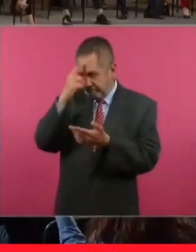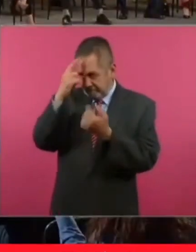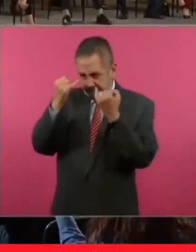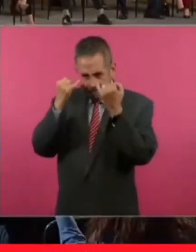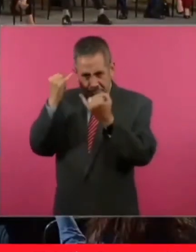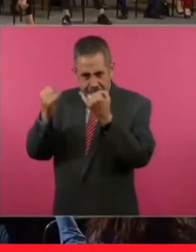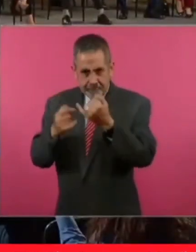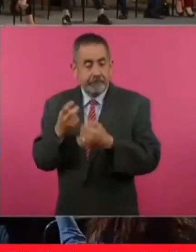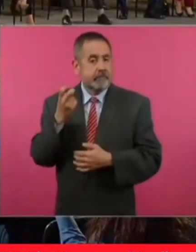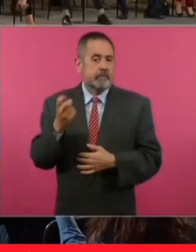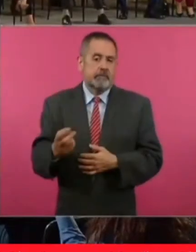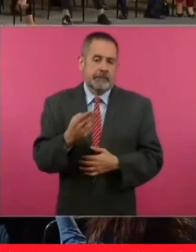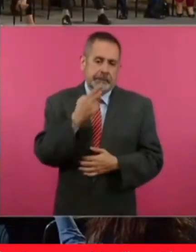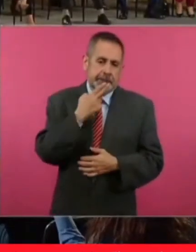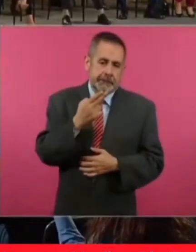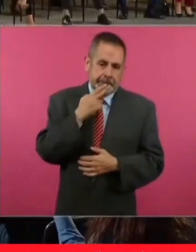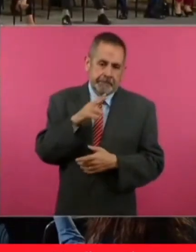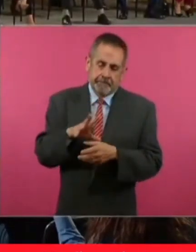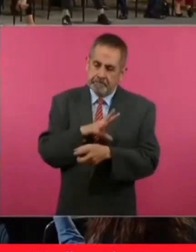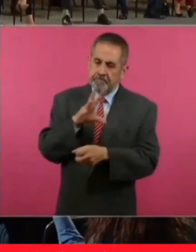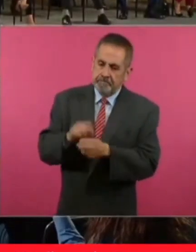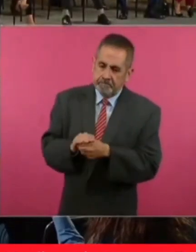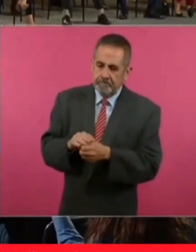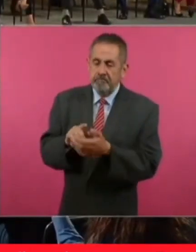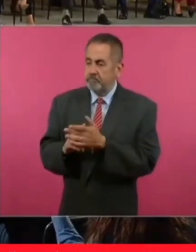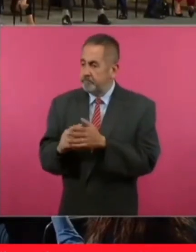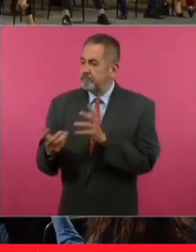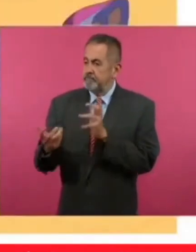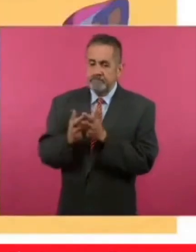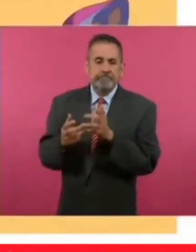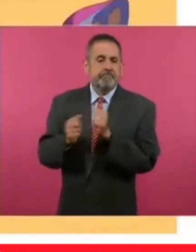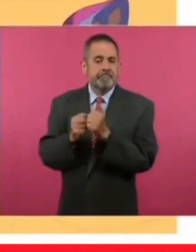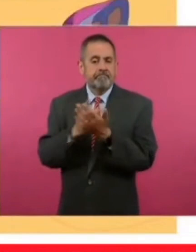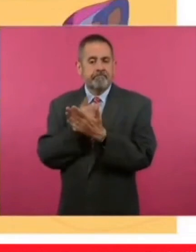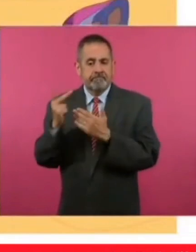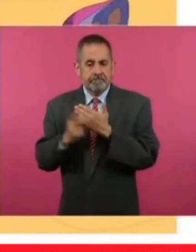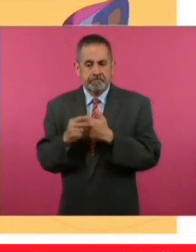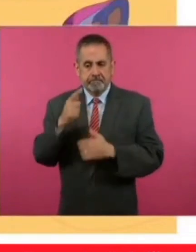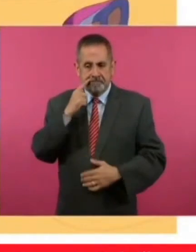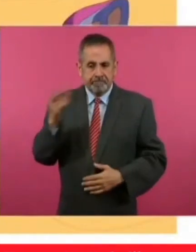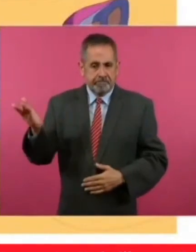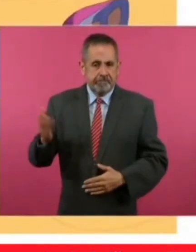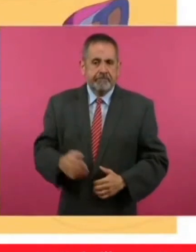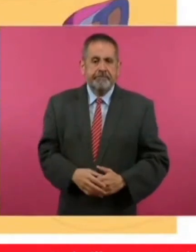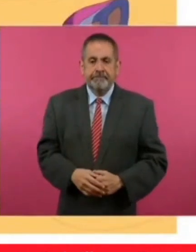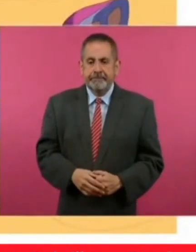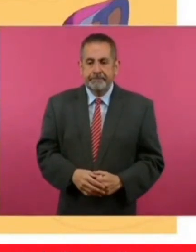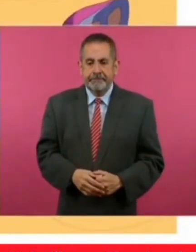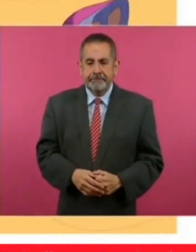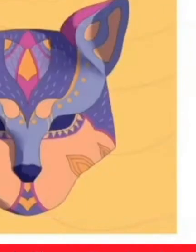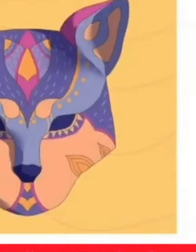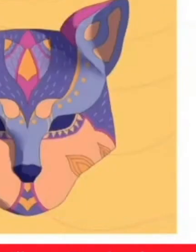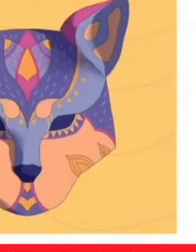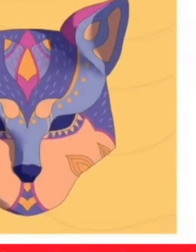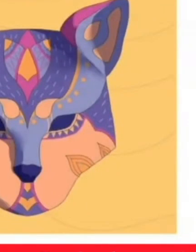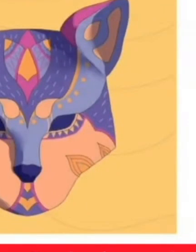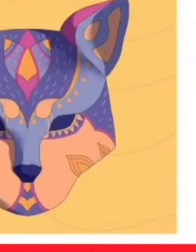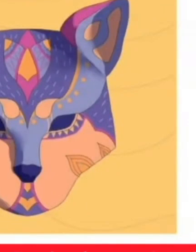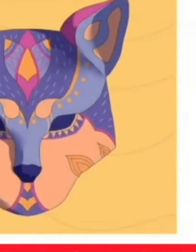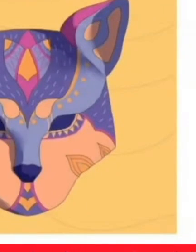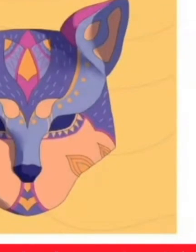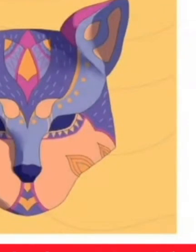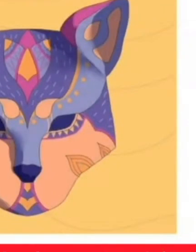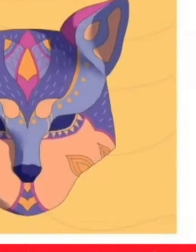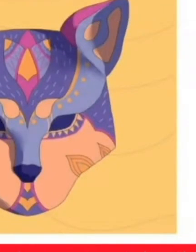tenido el privilegio de incorporar a la estrategia Nacional de prevención de adicciones y es una verdadera Revolución cultural a partir de